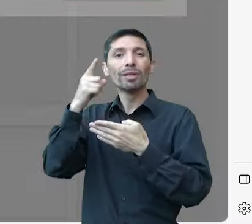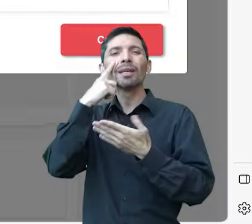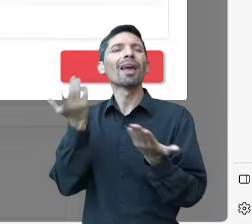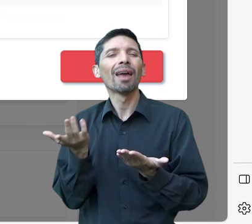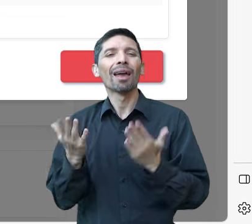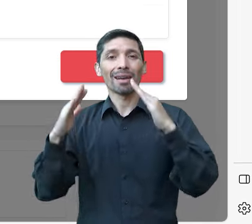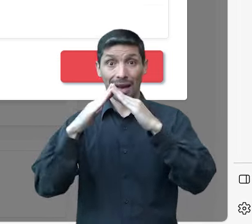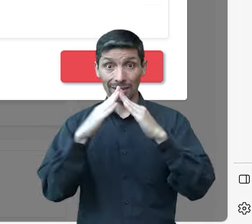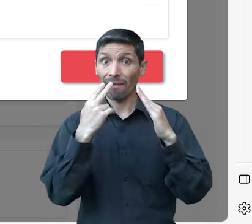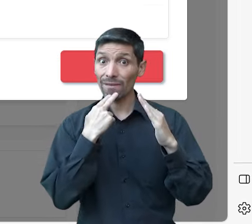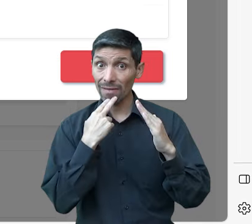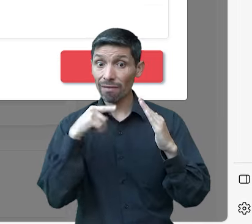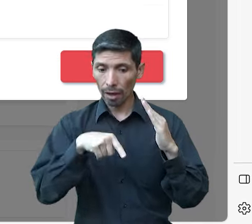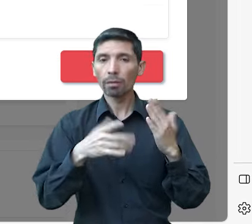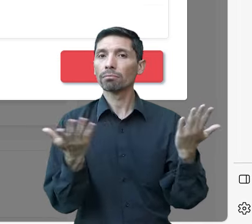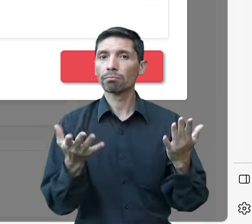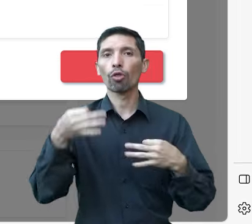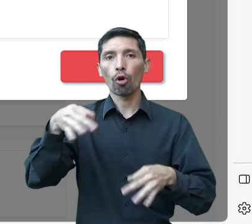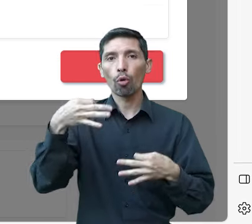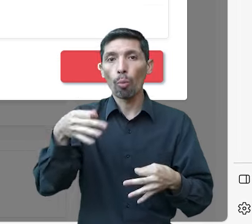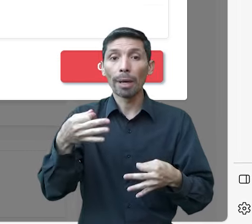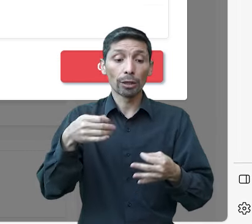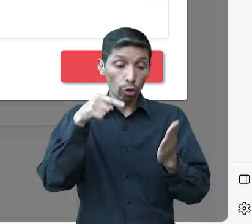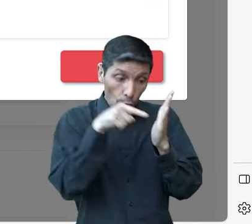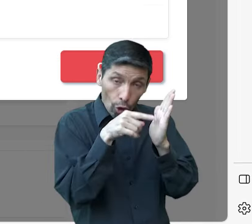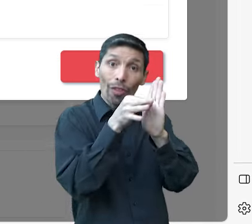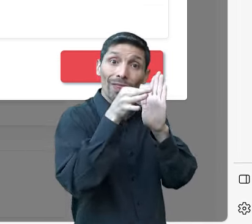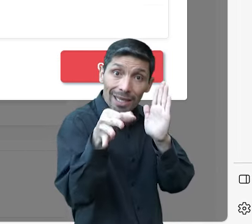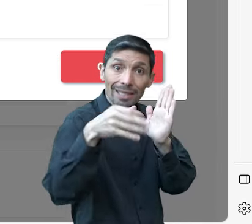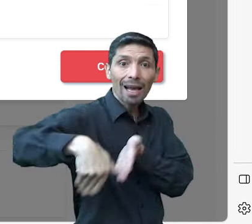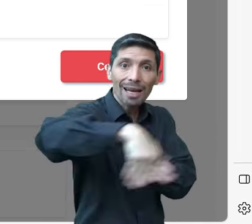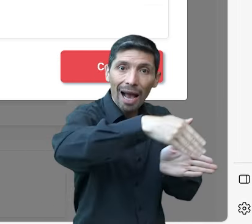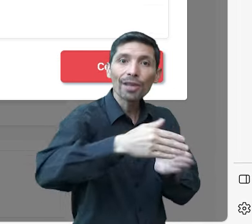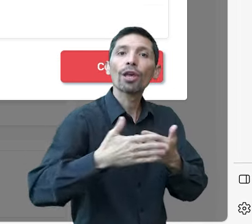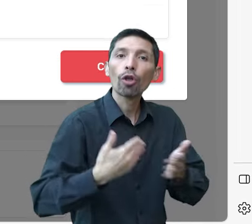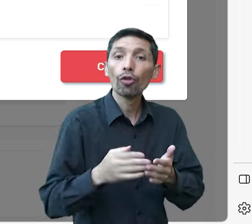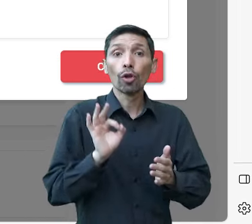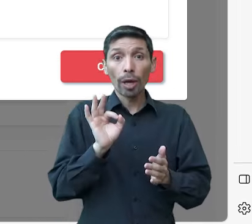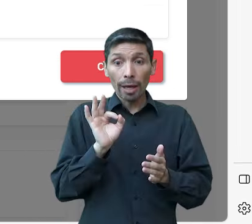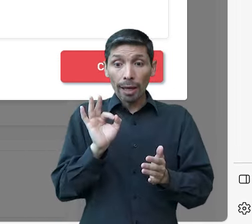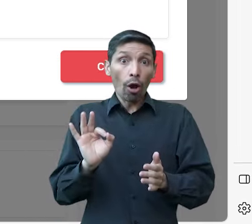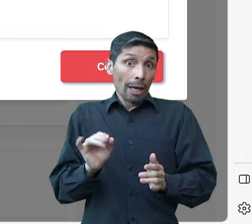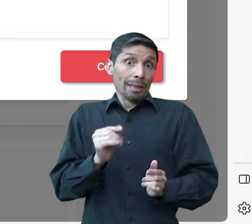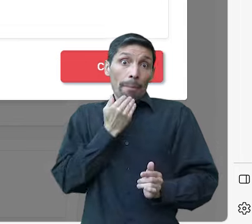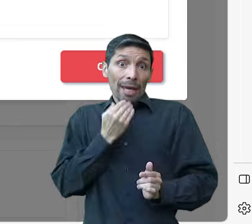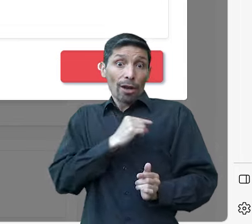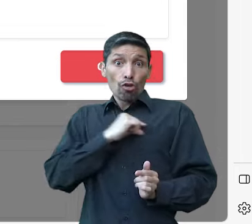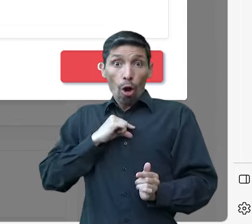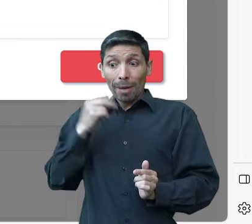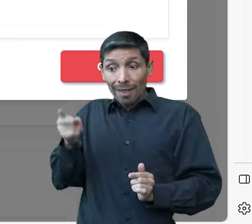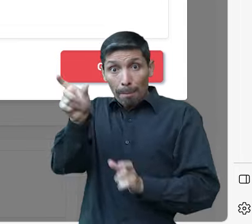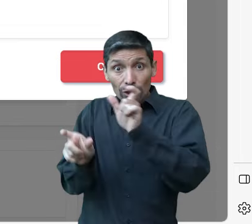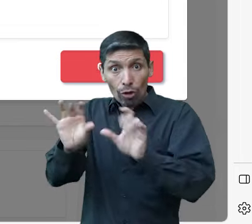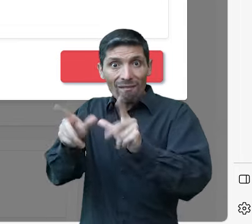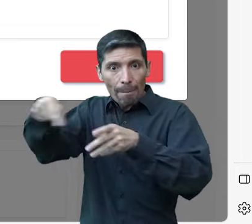para acreditar residencia. El documento debe contener la dirección de tu vivienda y estar a nombre de alguna de las personas que